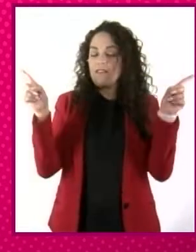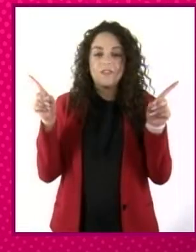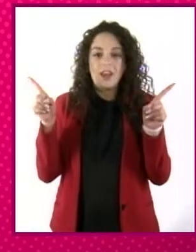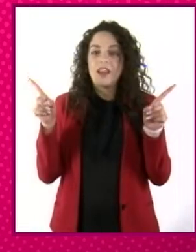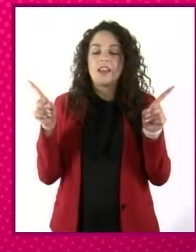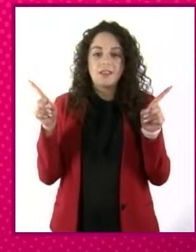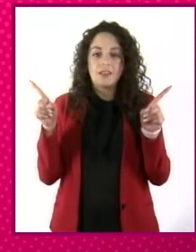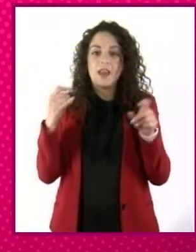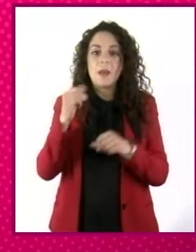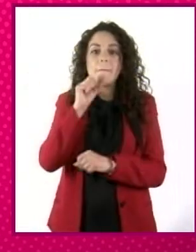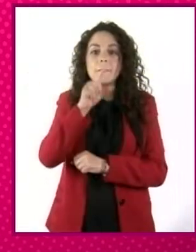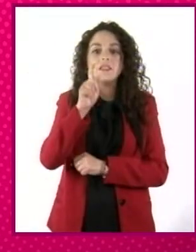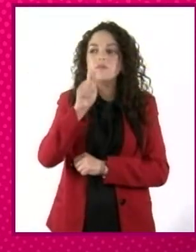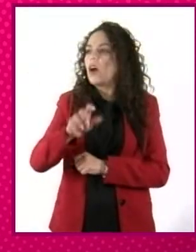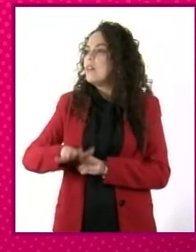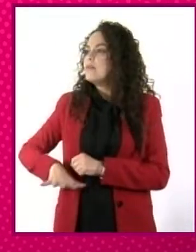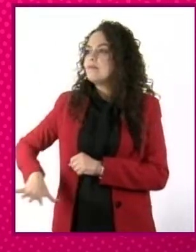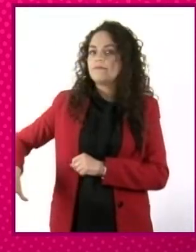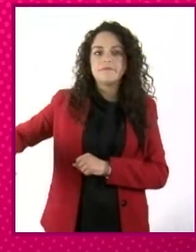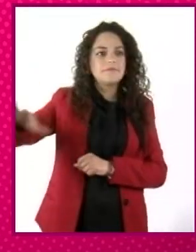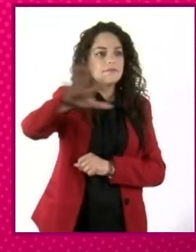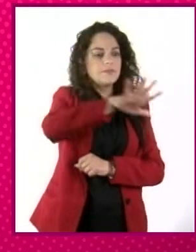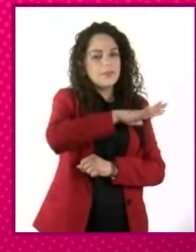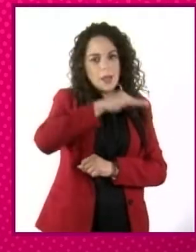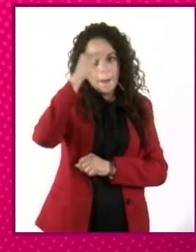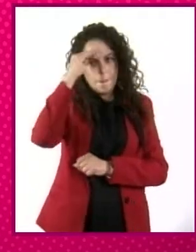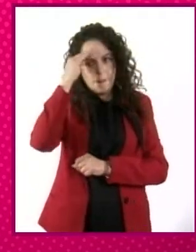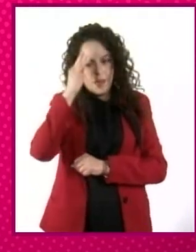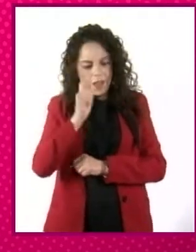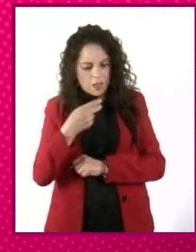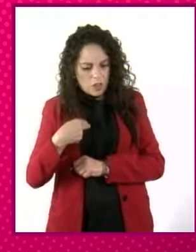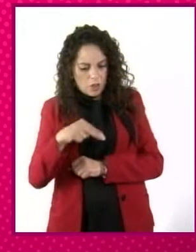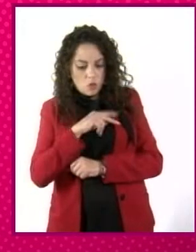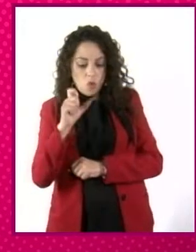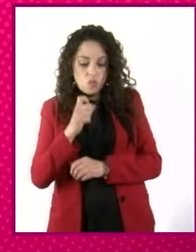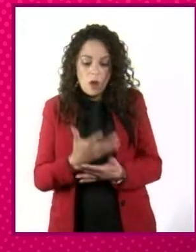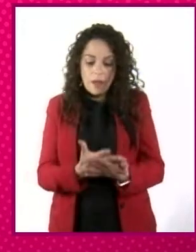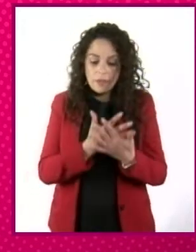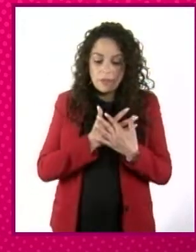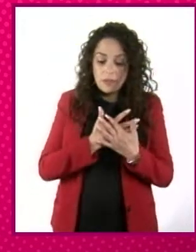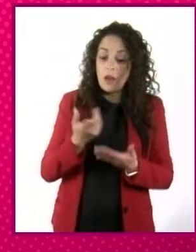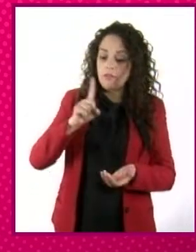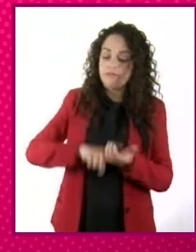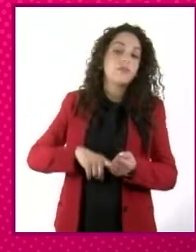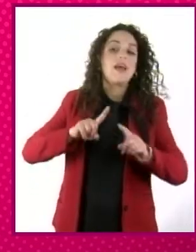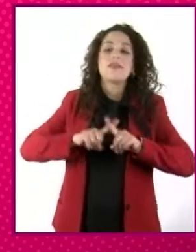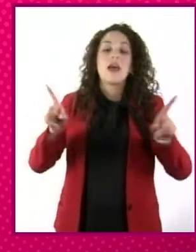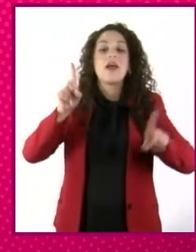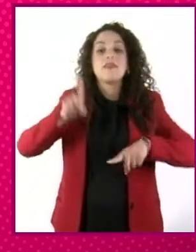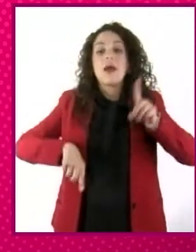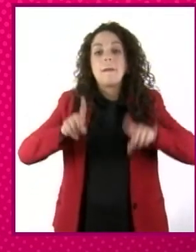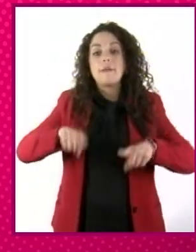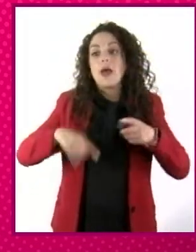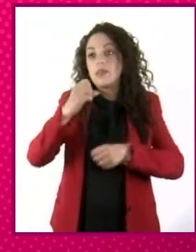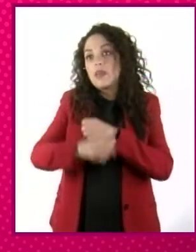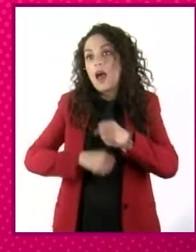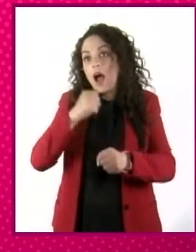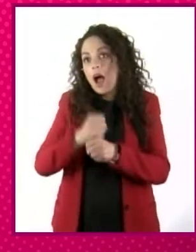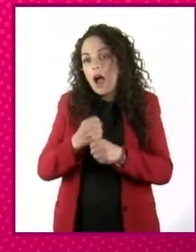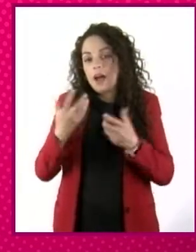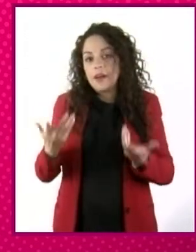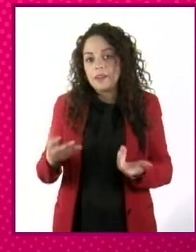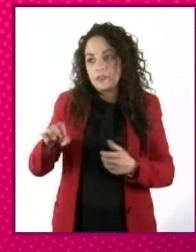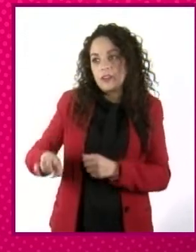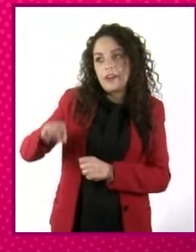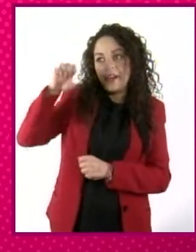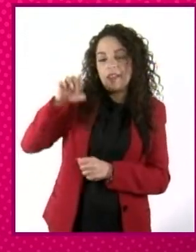lo que el entorno espera de nosotros cuando nos enamoramos va a ser distinto según el momento y la edad que tengamos. Y creo que muchas